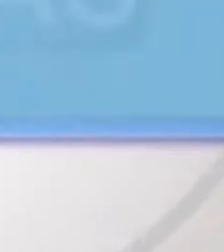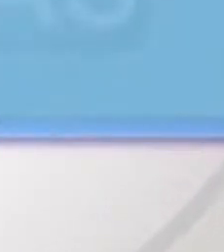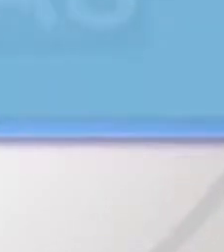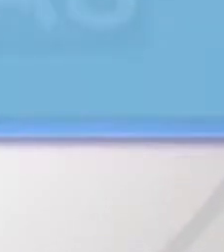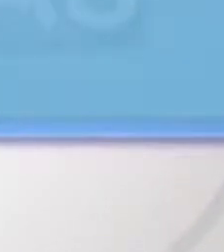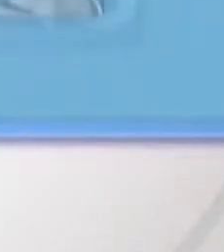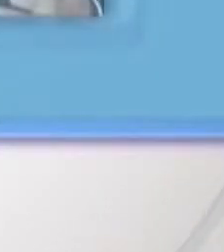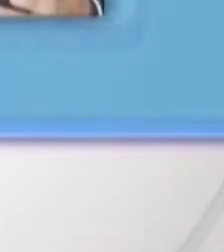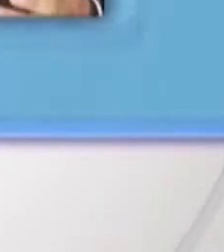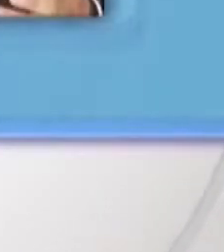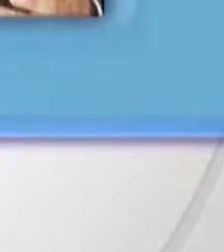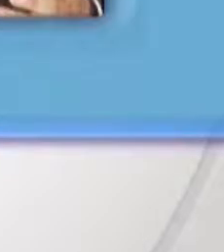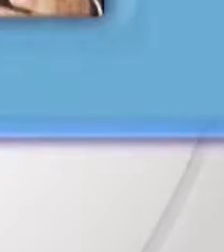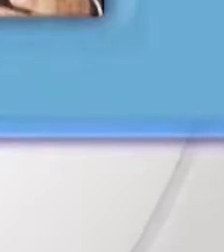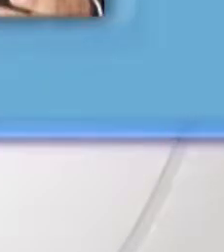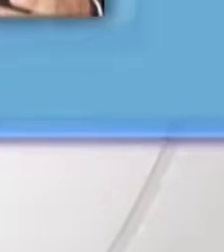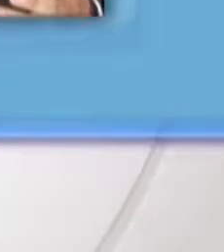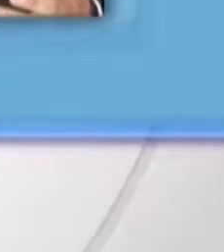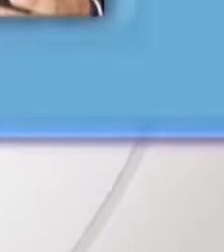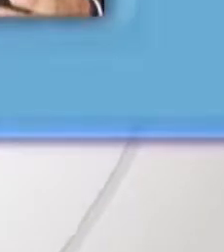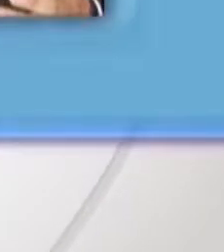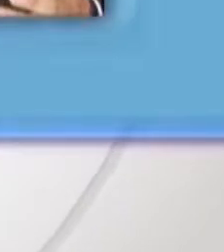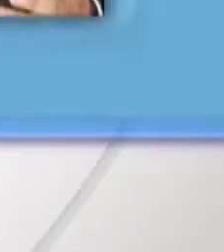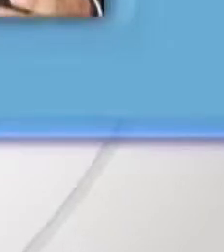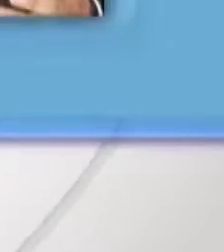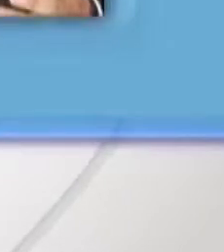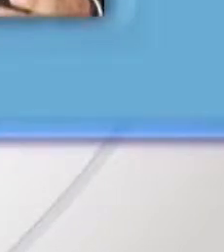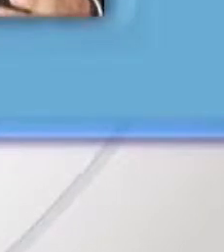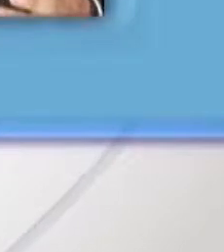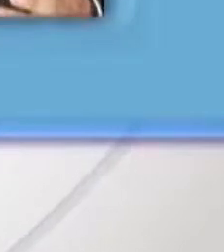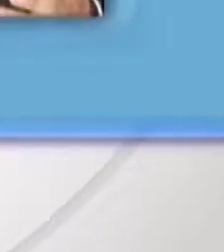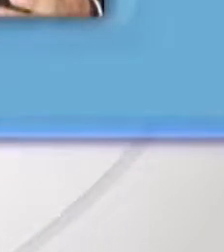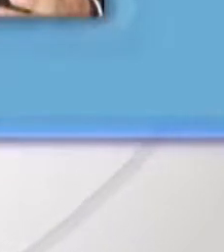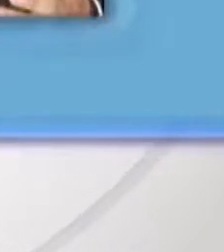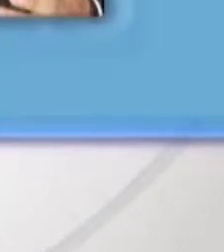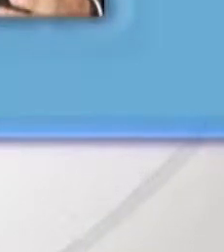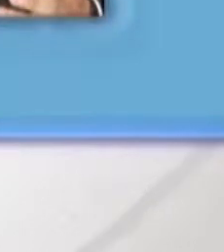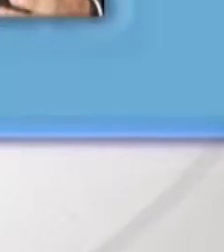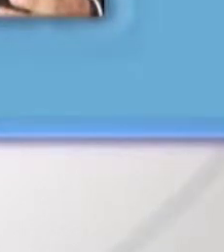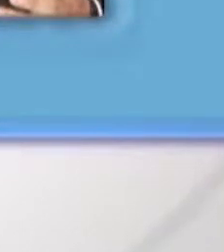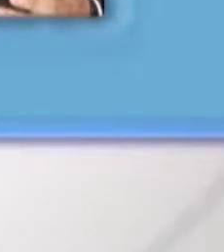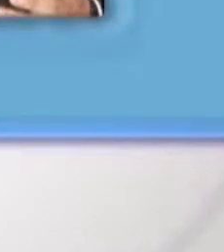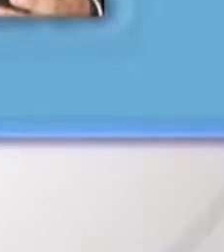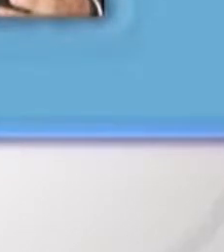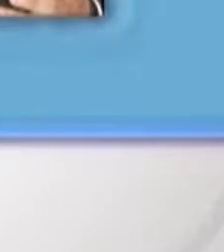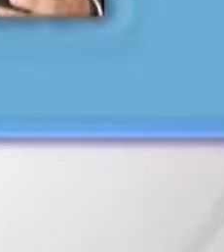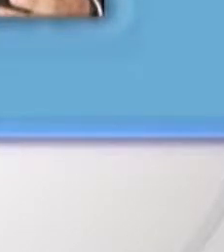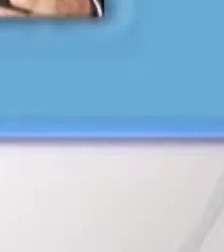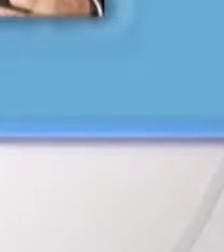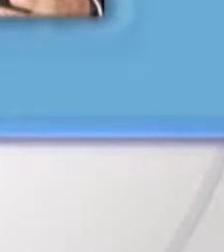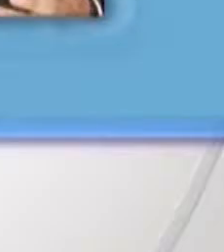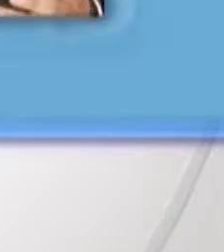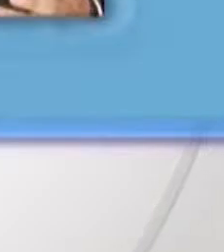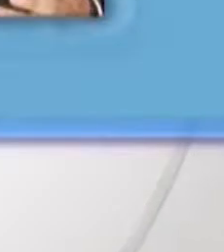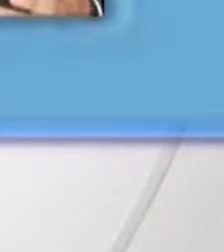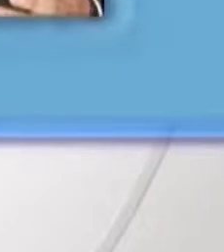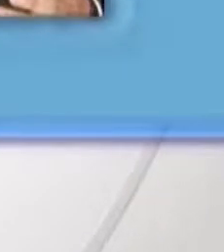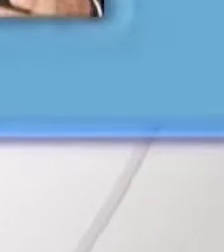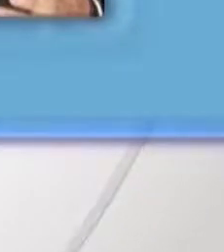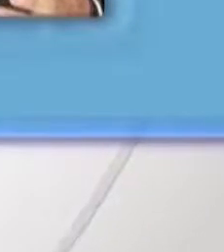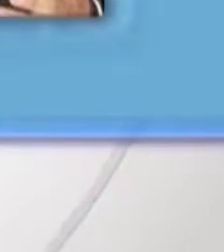con zapata ex vocero de la policía nacional teniente coronel de policía de estado mayor en servicio pasivo